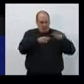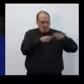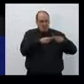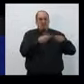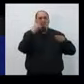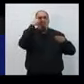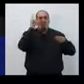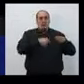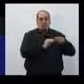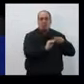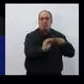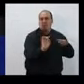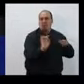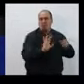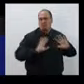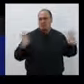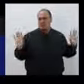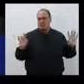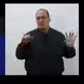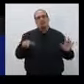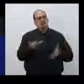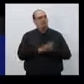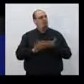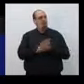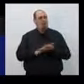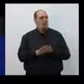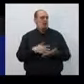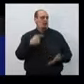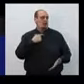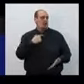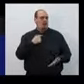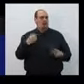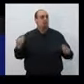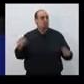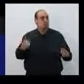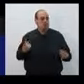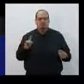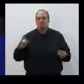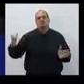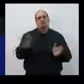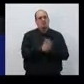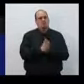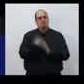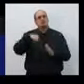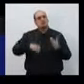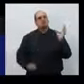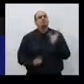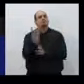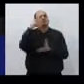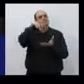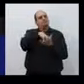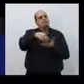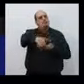presupuesto yo voy a resolverlo esto con ustedes vamos a crear el ministerio de la mujer